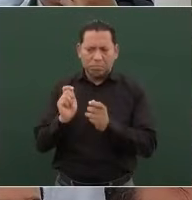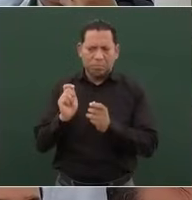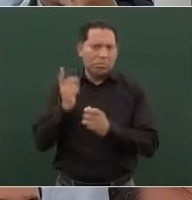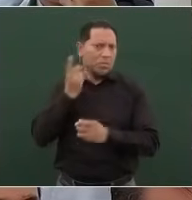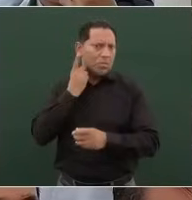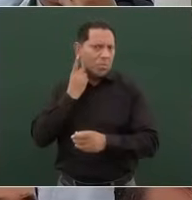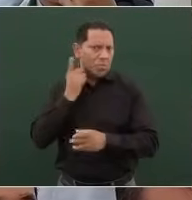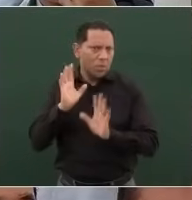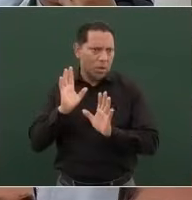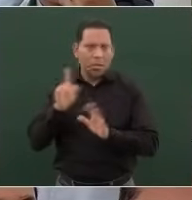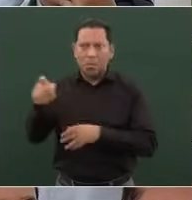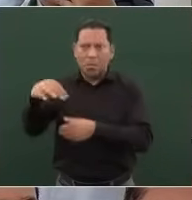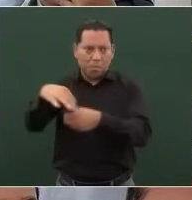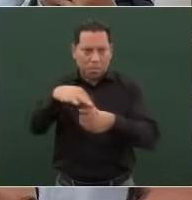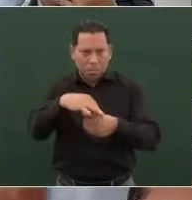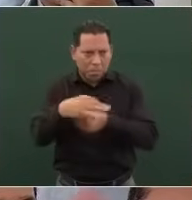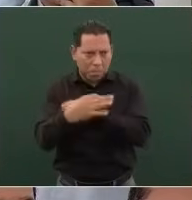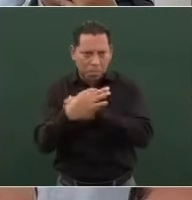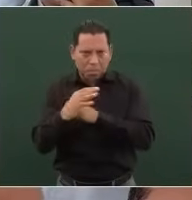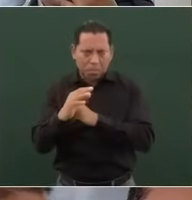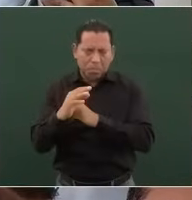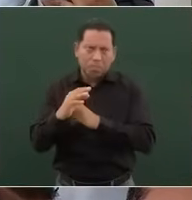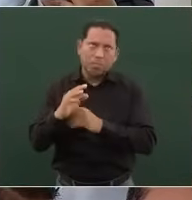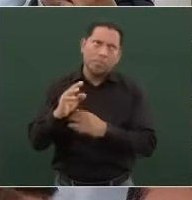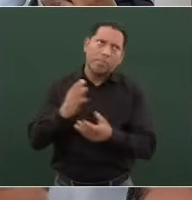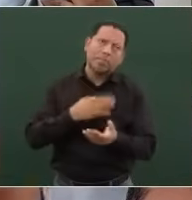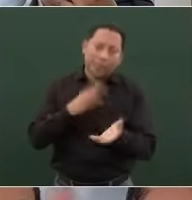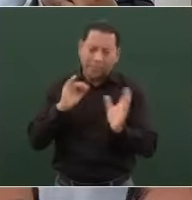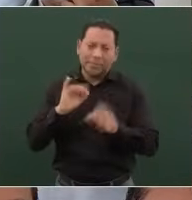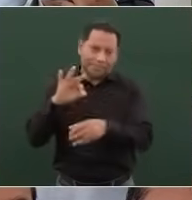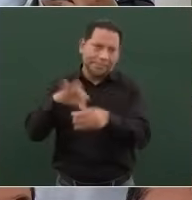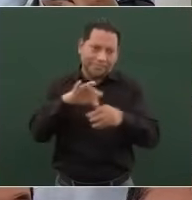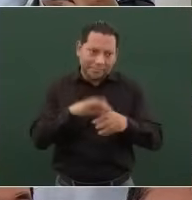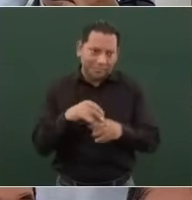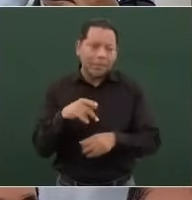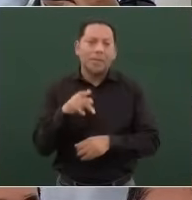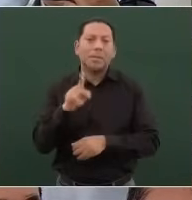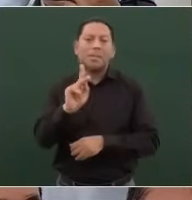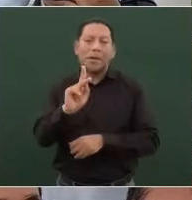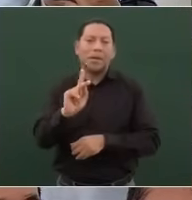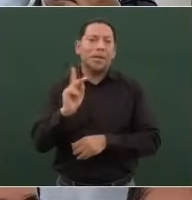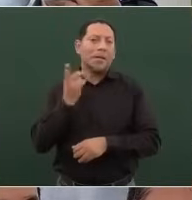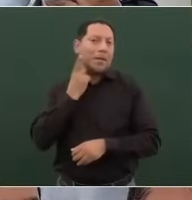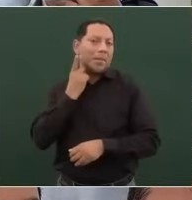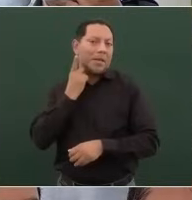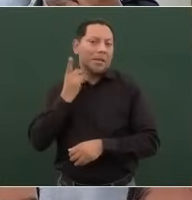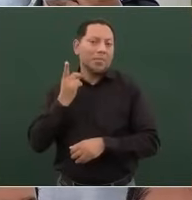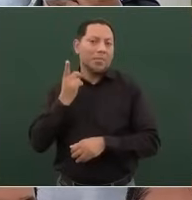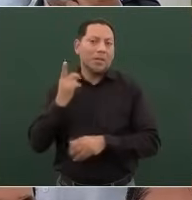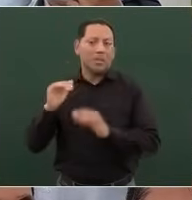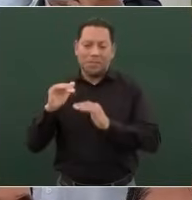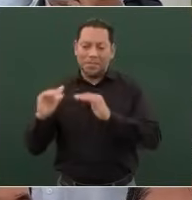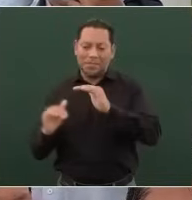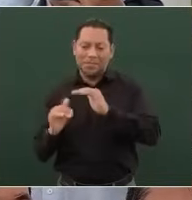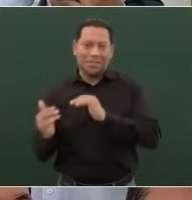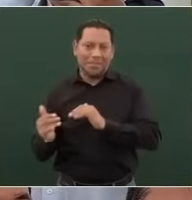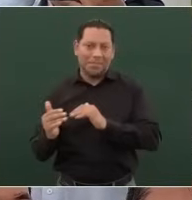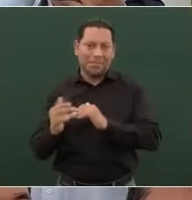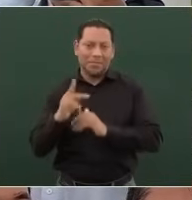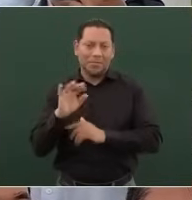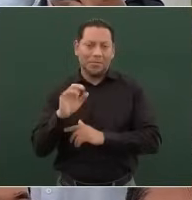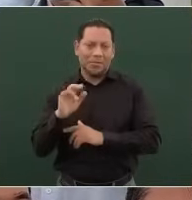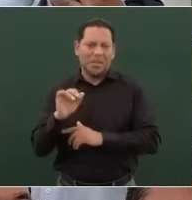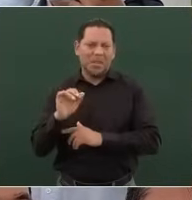no por voto de los ciudadanos, sino, bueno, sí por voto de ciudadanos, pero vía plurinominal. Y esto ofreció